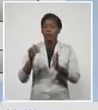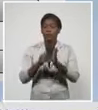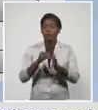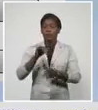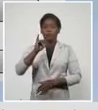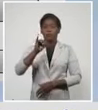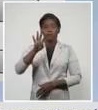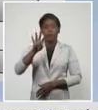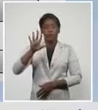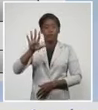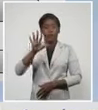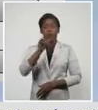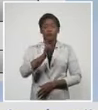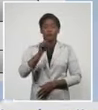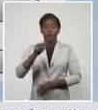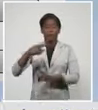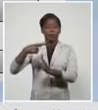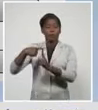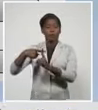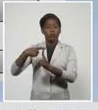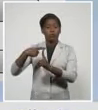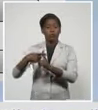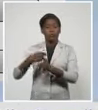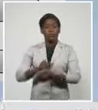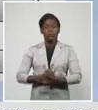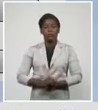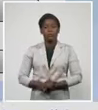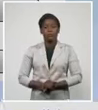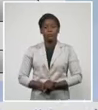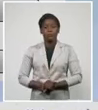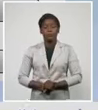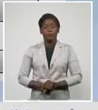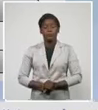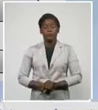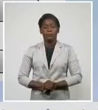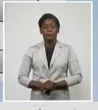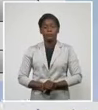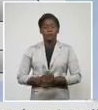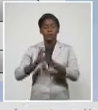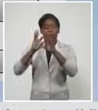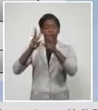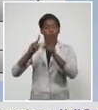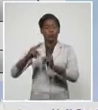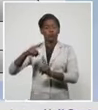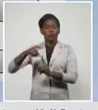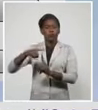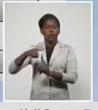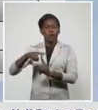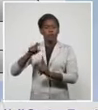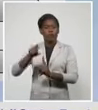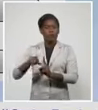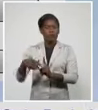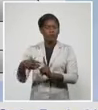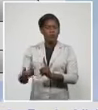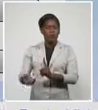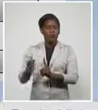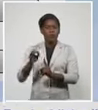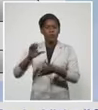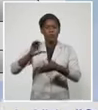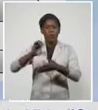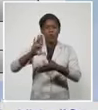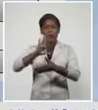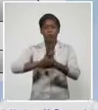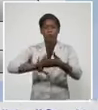183.645 casos. Y eso hace que ya el total de casos confirmados en la región de las Américas